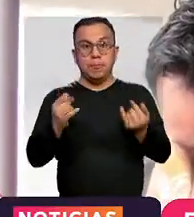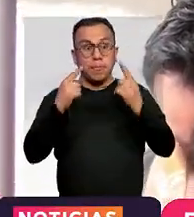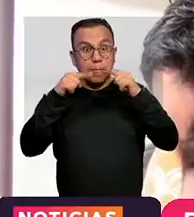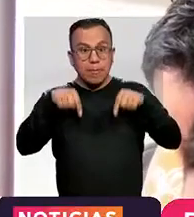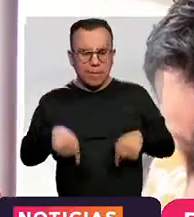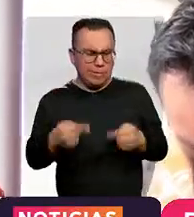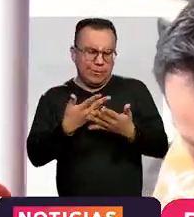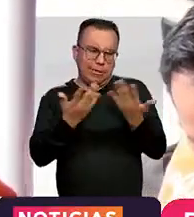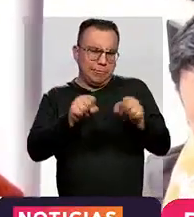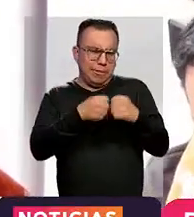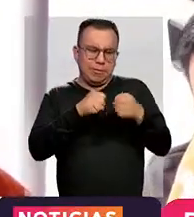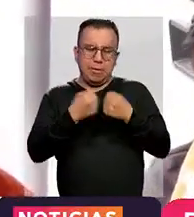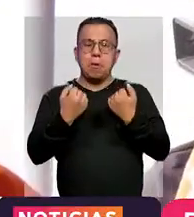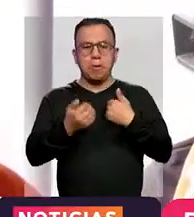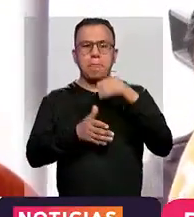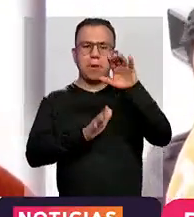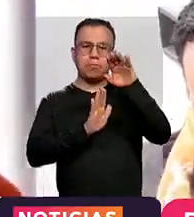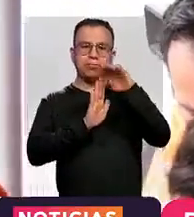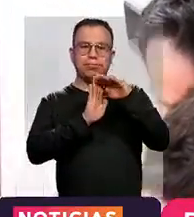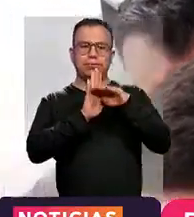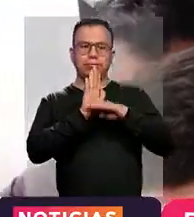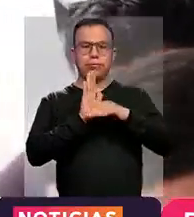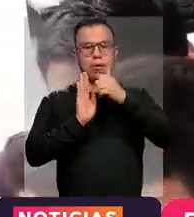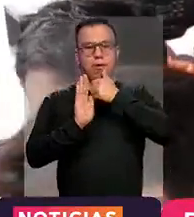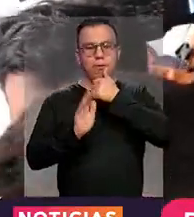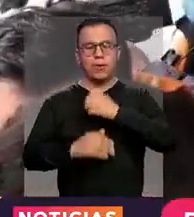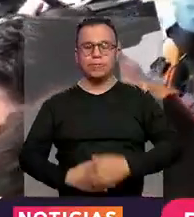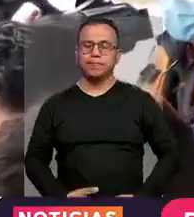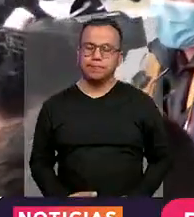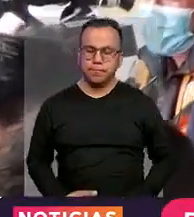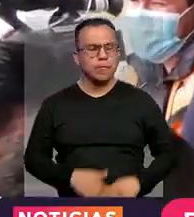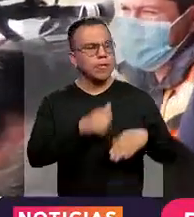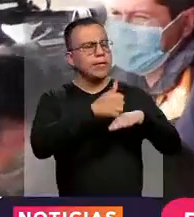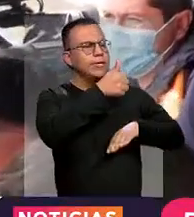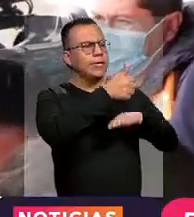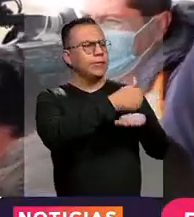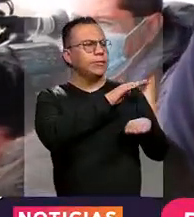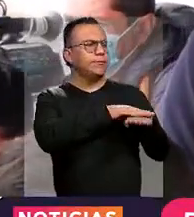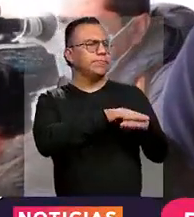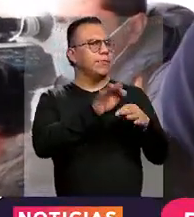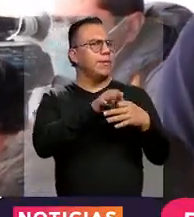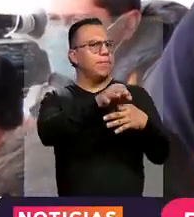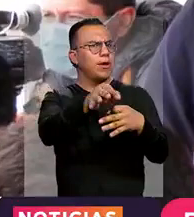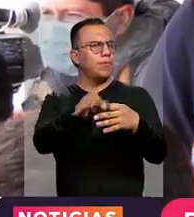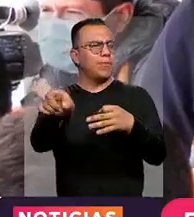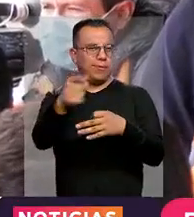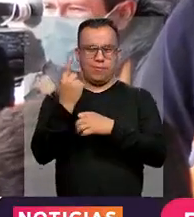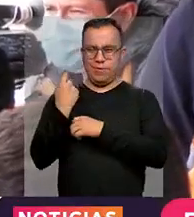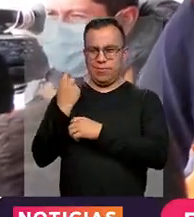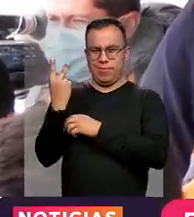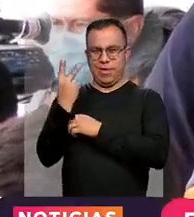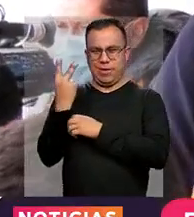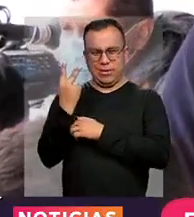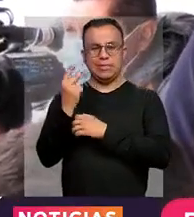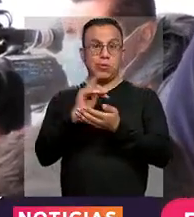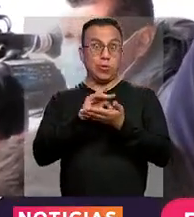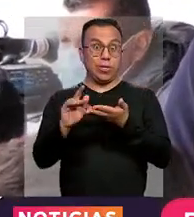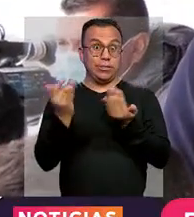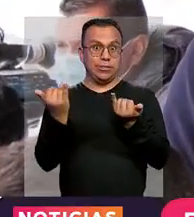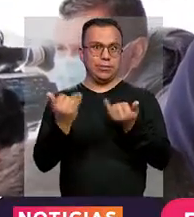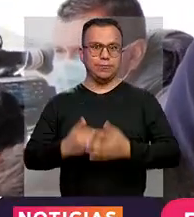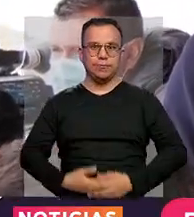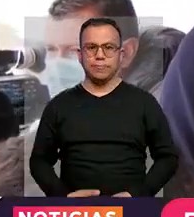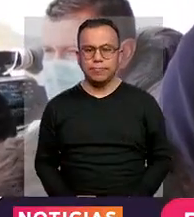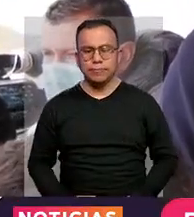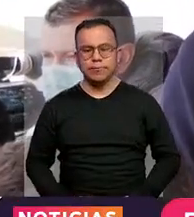dañados y demás. Hasta el momento ha bajado el nivel del agua. Finalmente, directora, hablemos sobre esos municipios que el viernes se reportaban con emergencia.